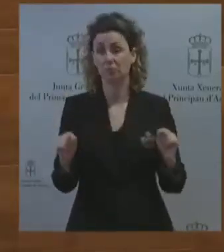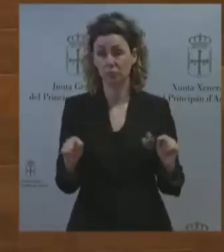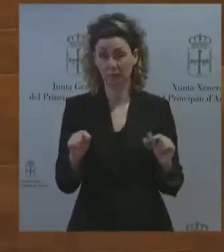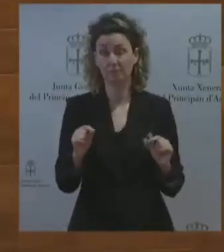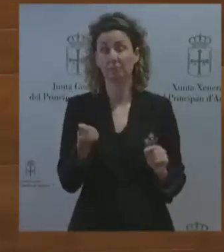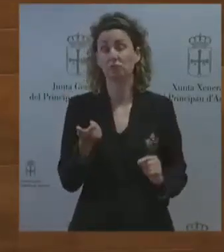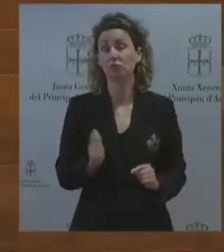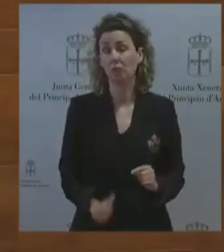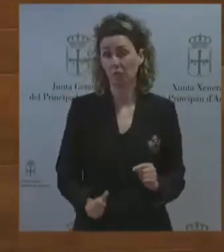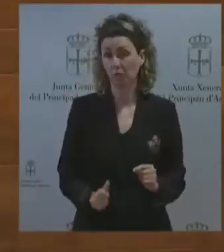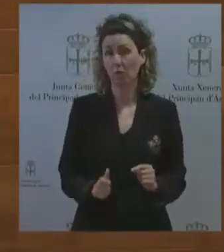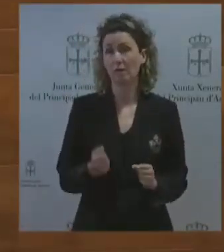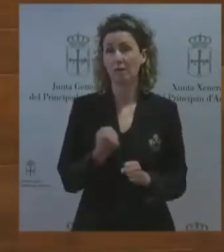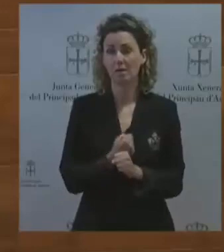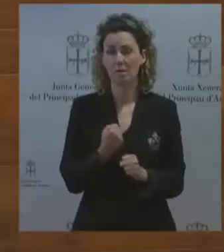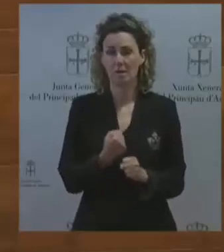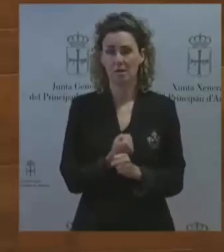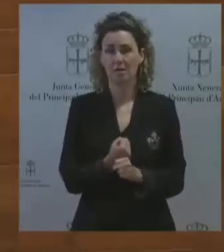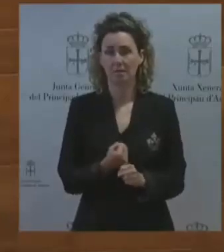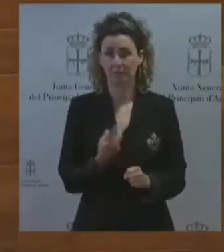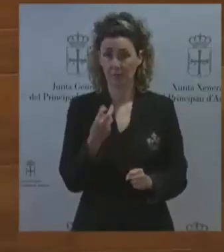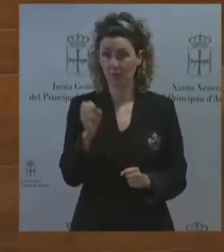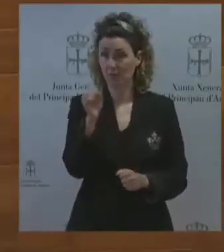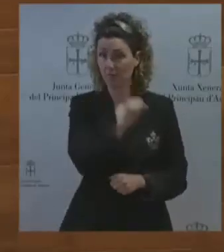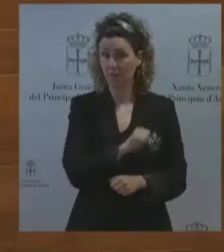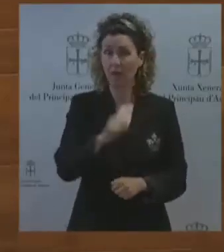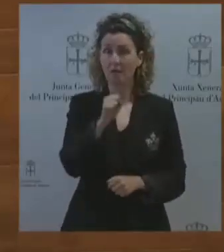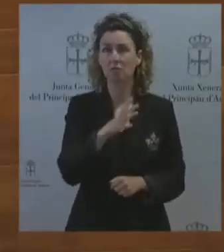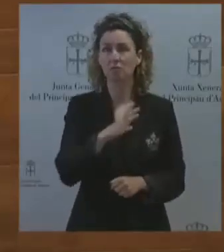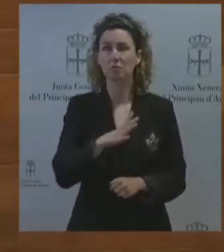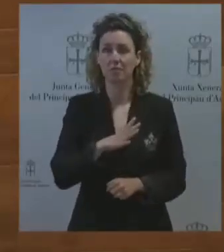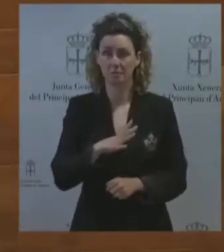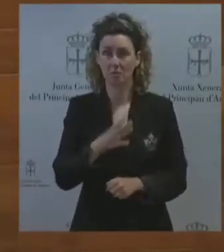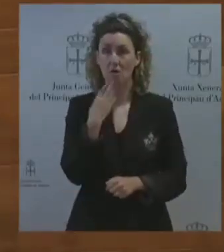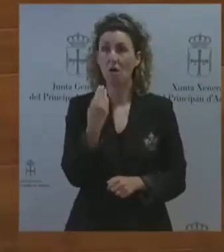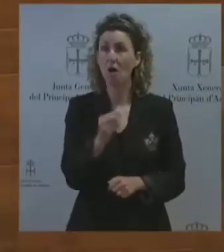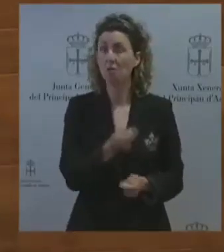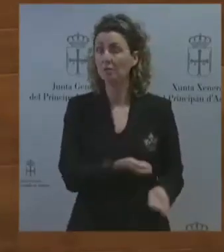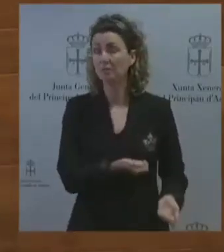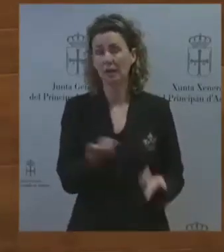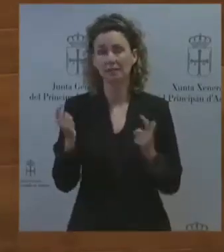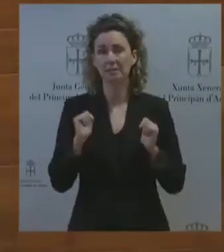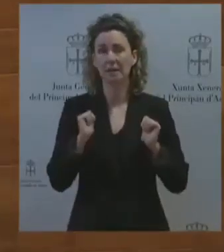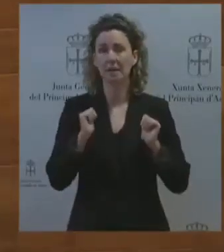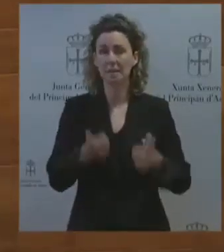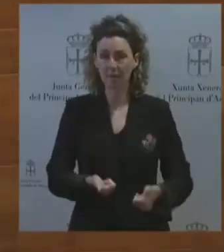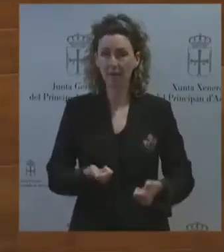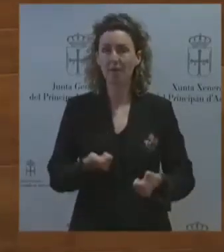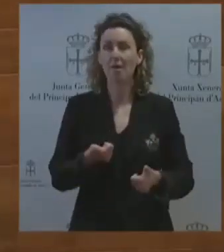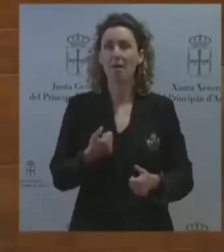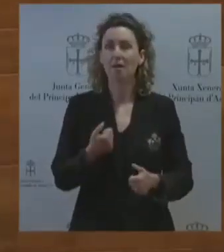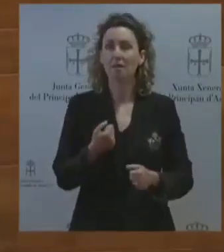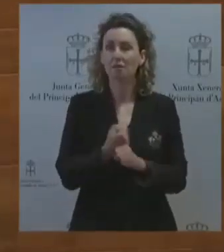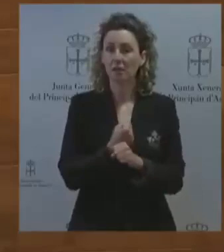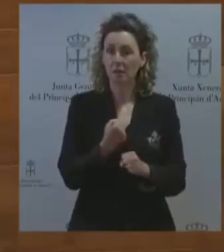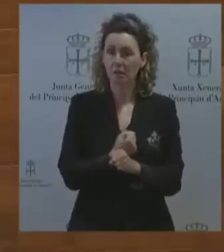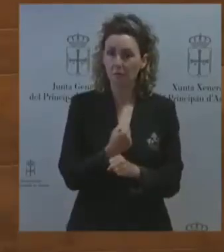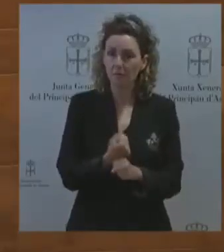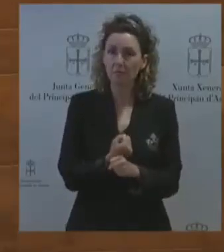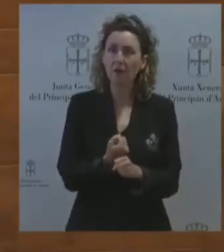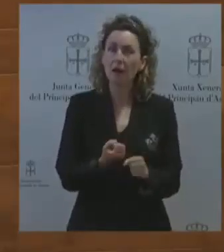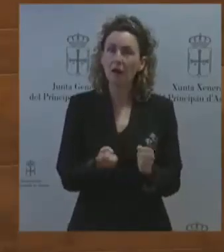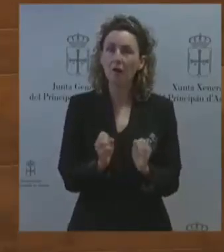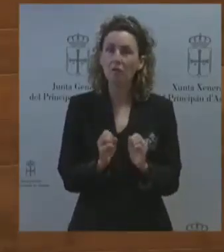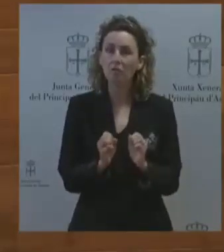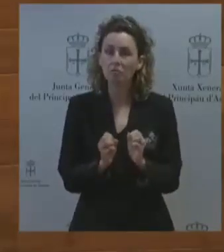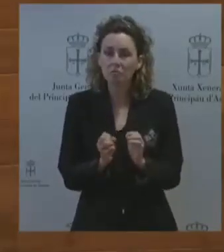los jóvenes que se marchan están en edad de comenzar una carrera laboral y de formar una familia. Y esto es a lo